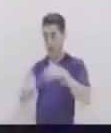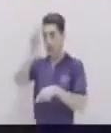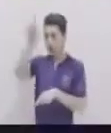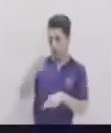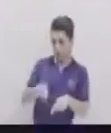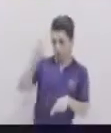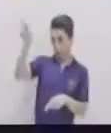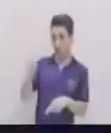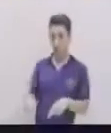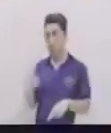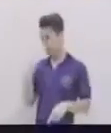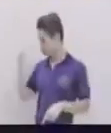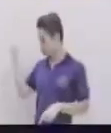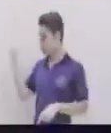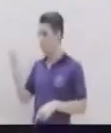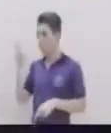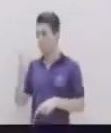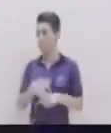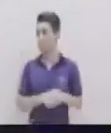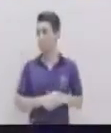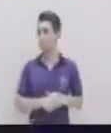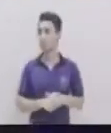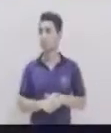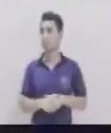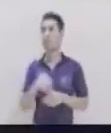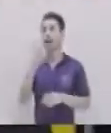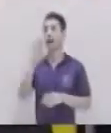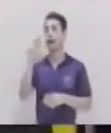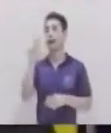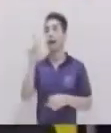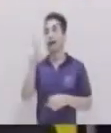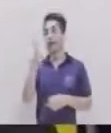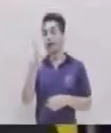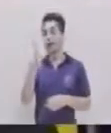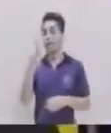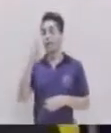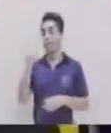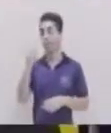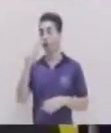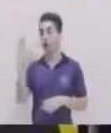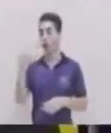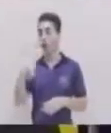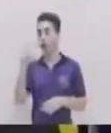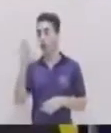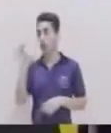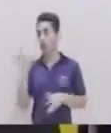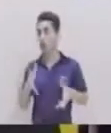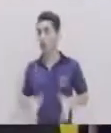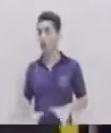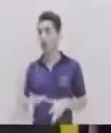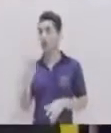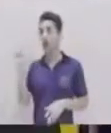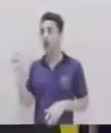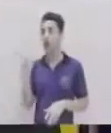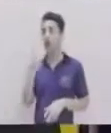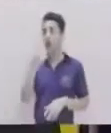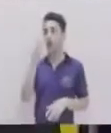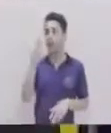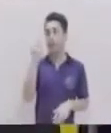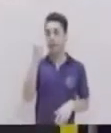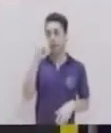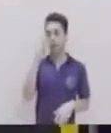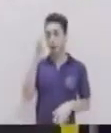Observa la manera en que voy a leer el siguiente párrafo. Eric Barrondo nació en Cristóbal, Verapaz, en